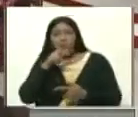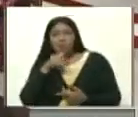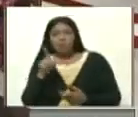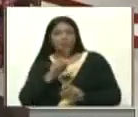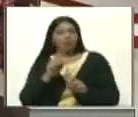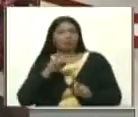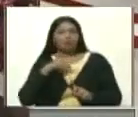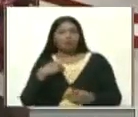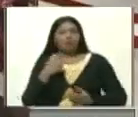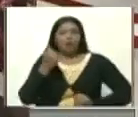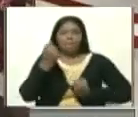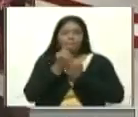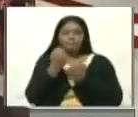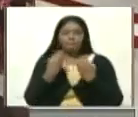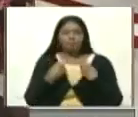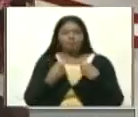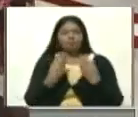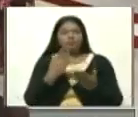que estamos viviendo.